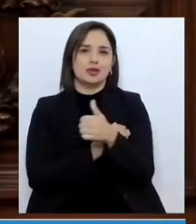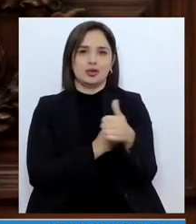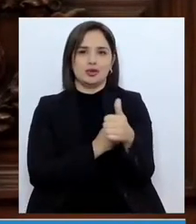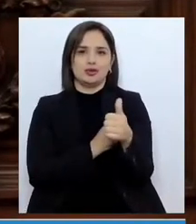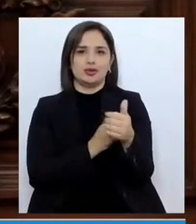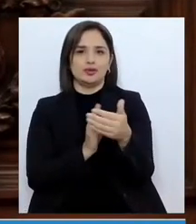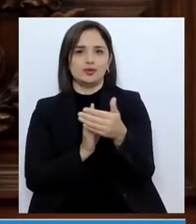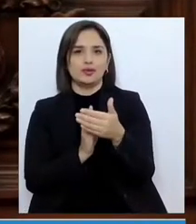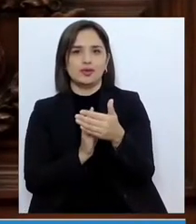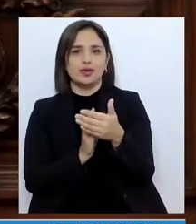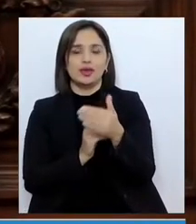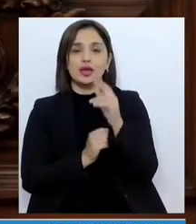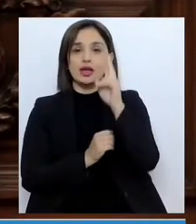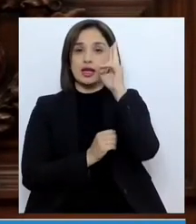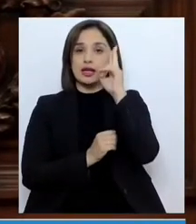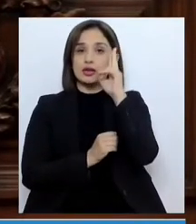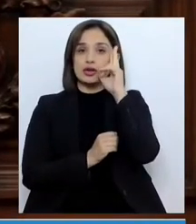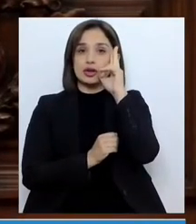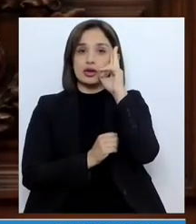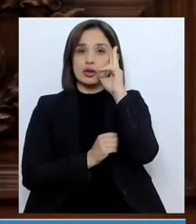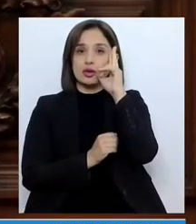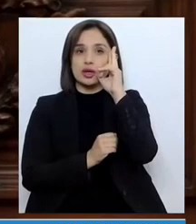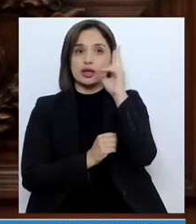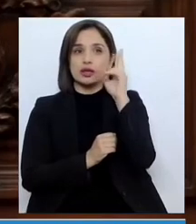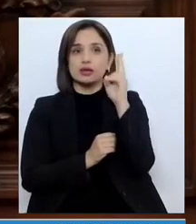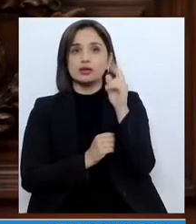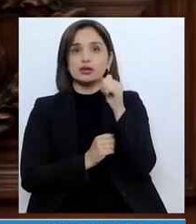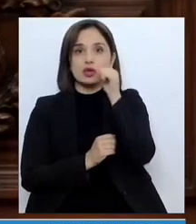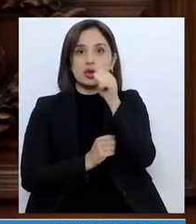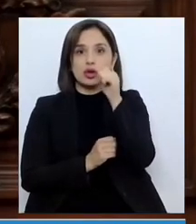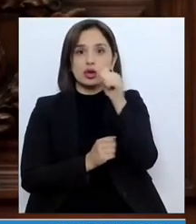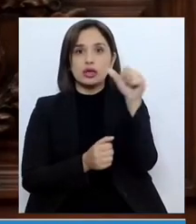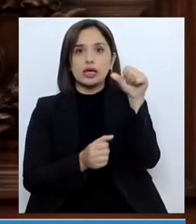recuerdan todos los días los científicos que podría ser